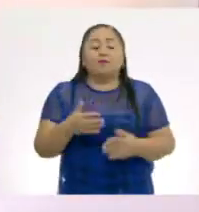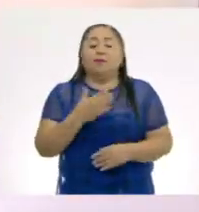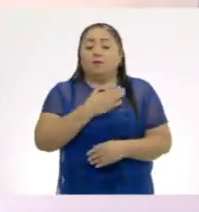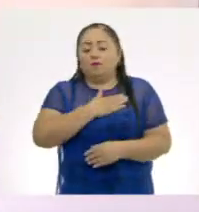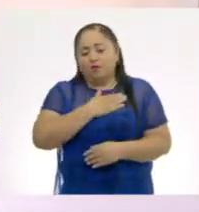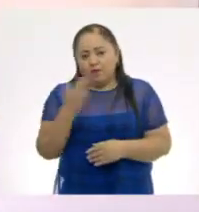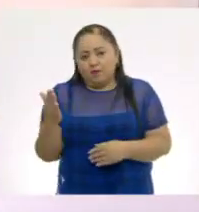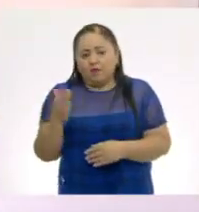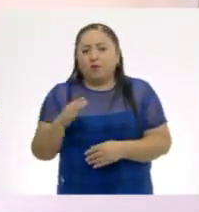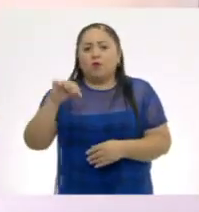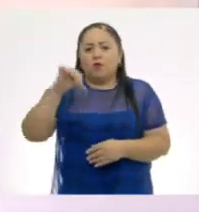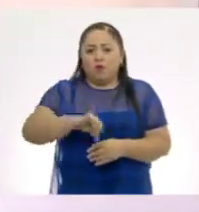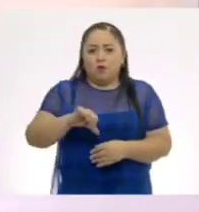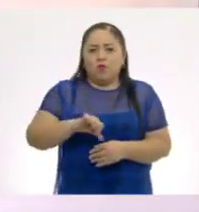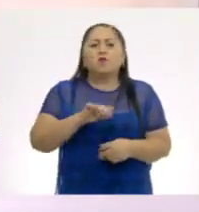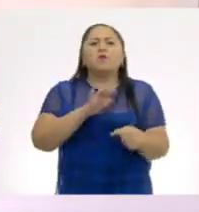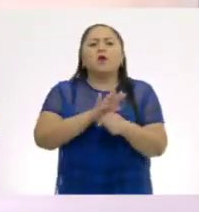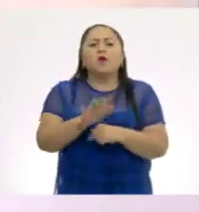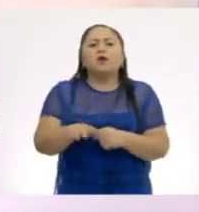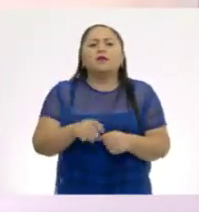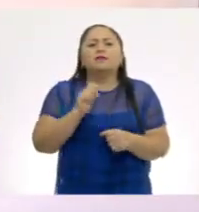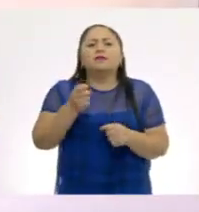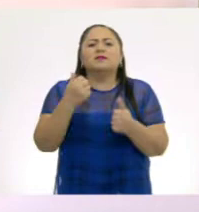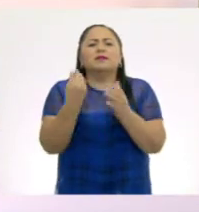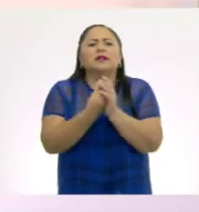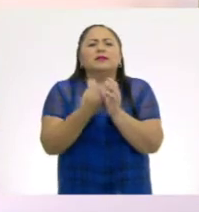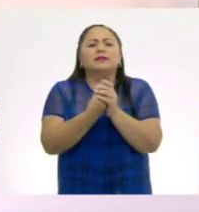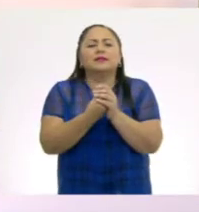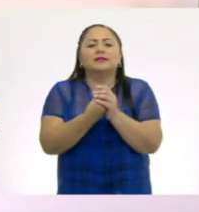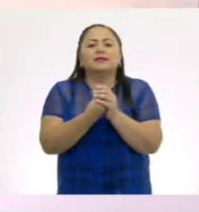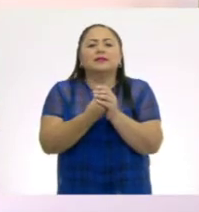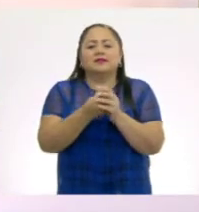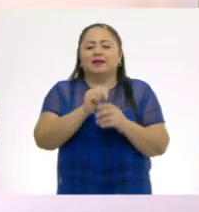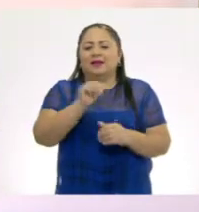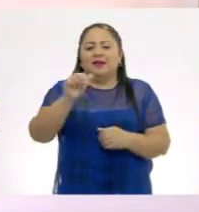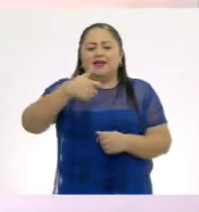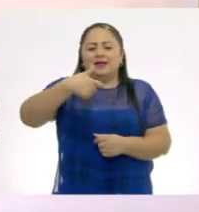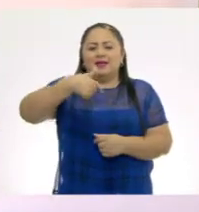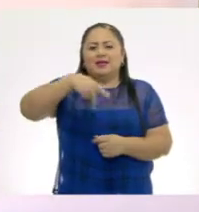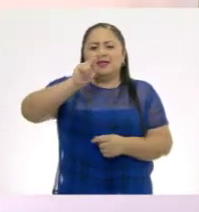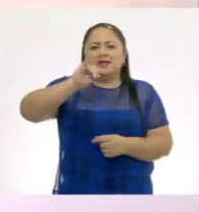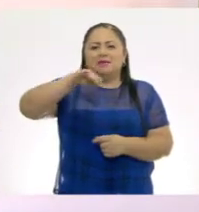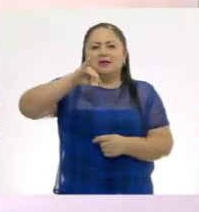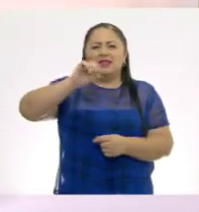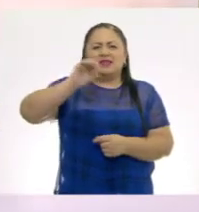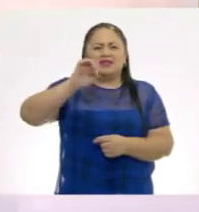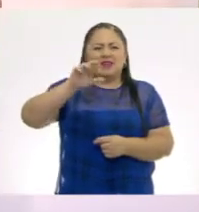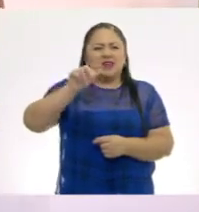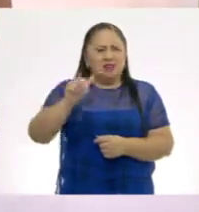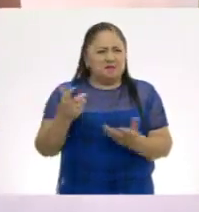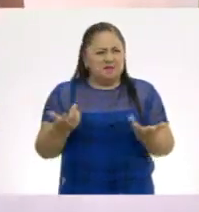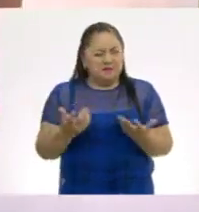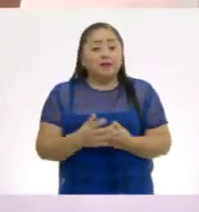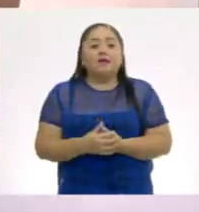hoy vamos a seguir con la clase de la kinesfera, ¿sí? Vamos a hacer nuestro saludo